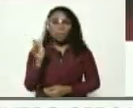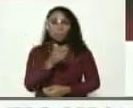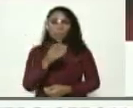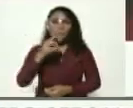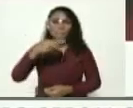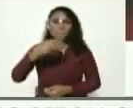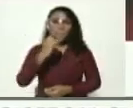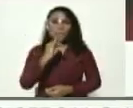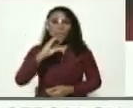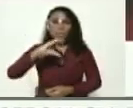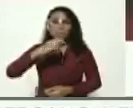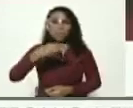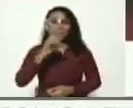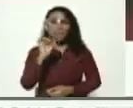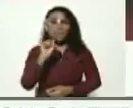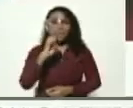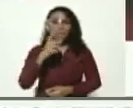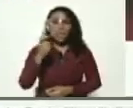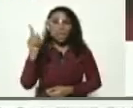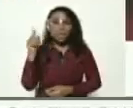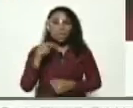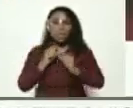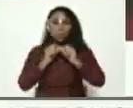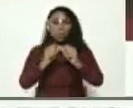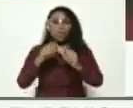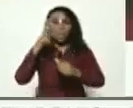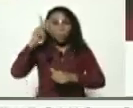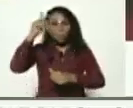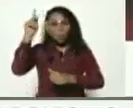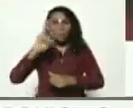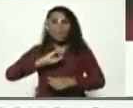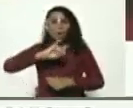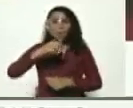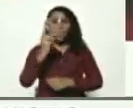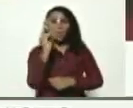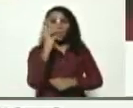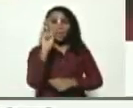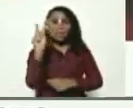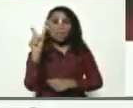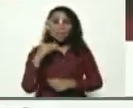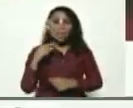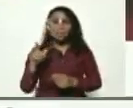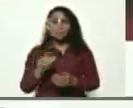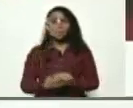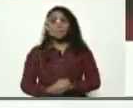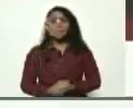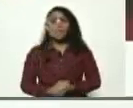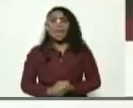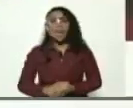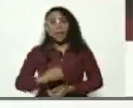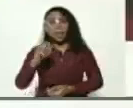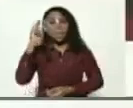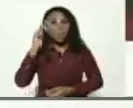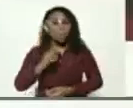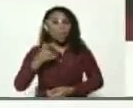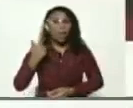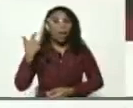de seguir al Perú, en Junín, en Ayacucho. Y tenía Bolívar la